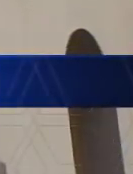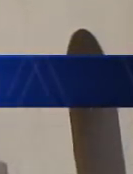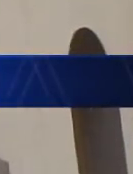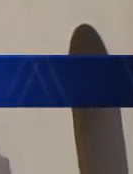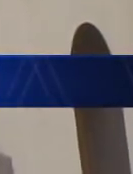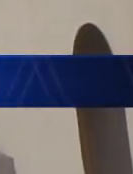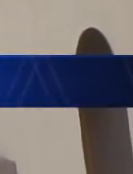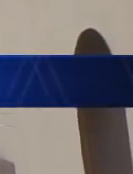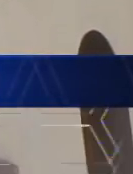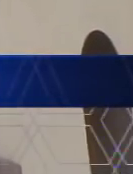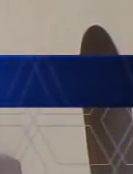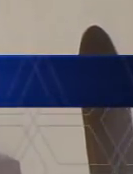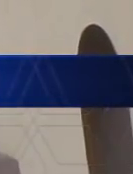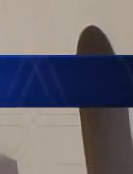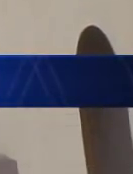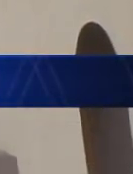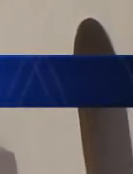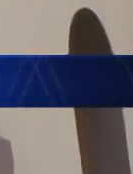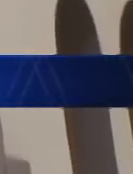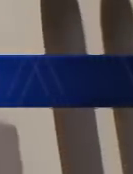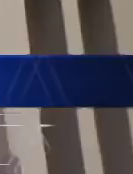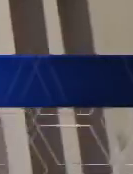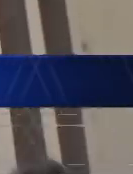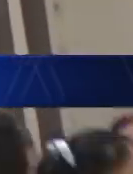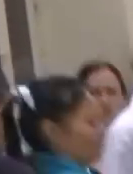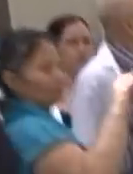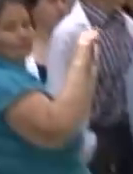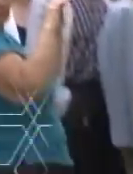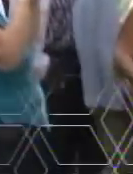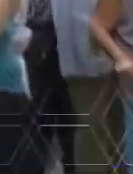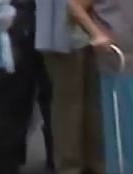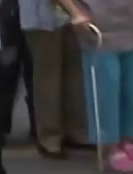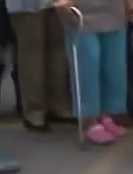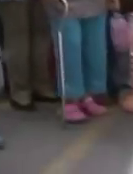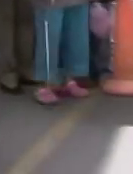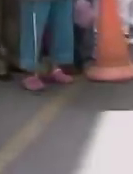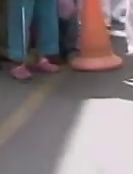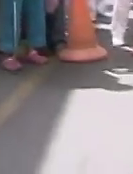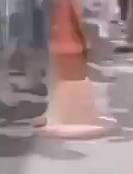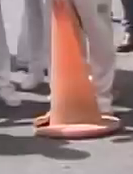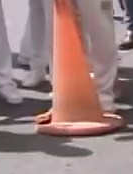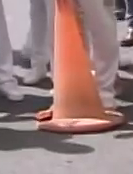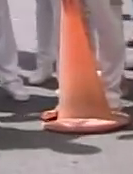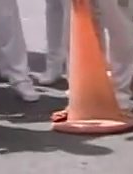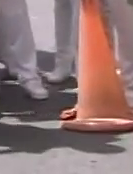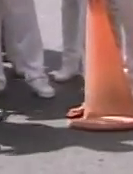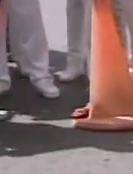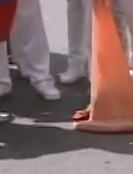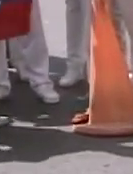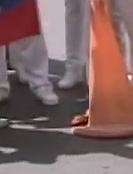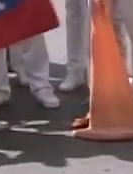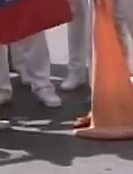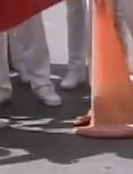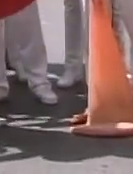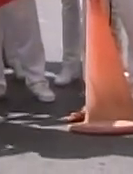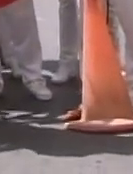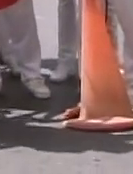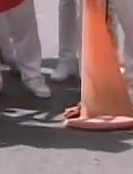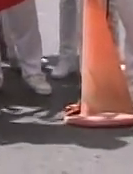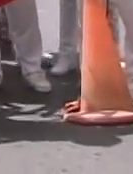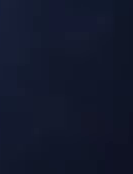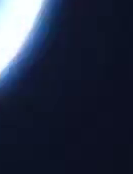Continúan manifestando. Médicos, enfermeras y obreros de distintos hospitales de Caracas exigen mejoras salariales e insumos